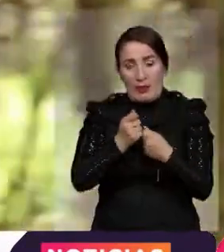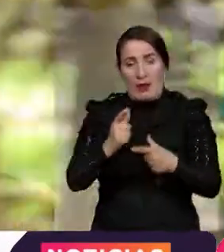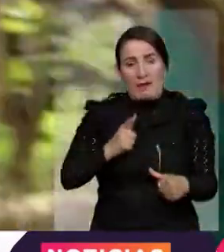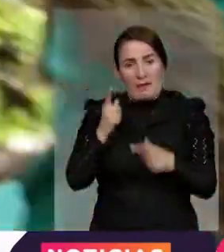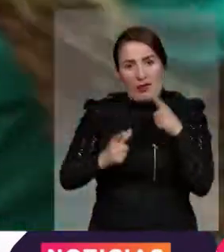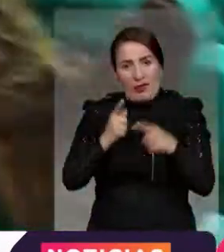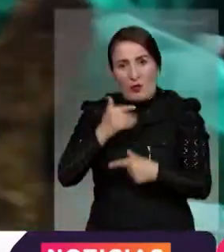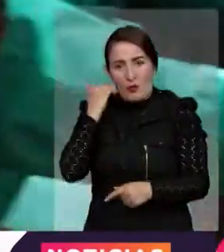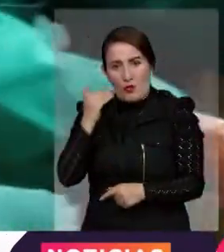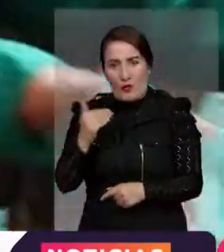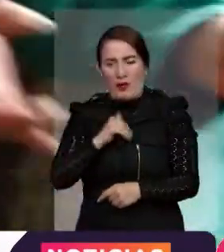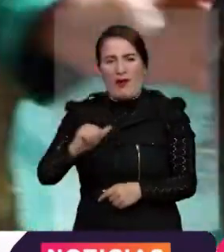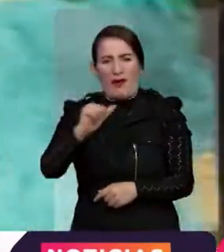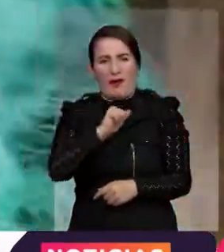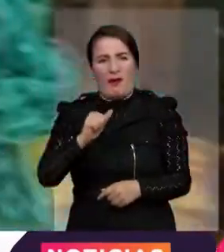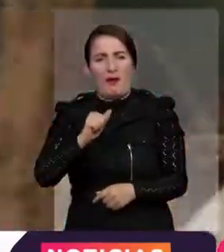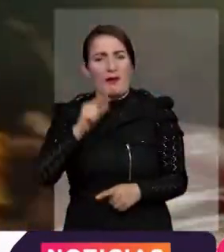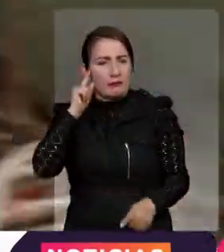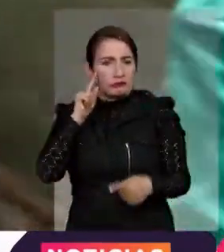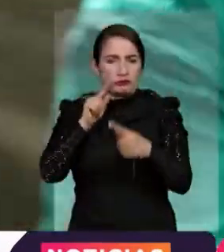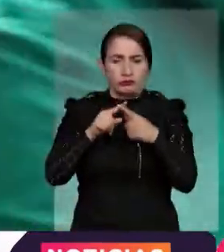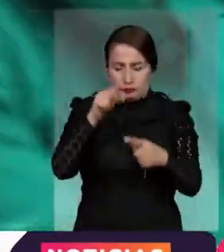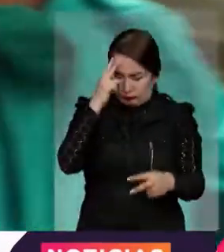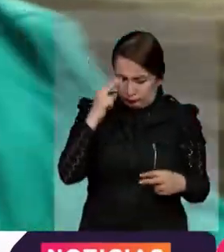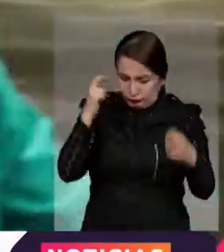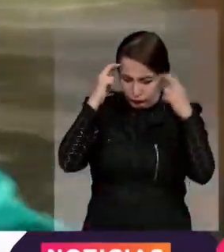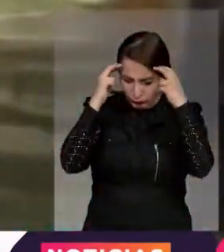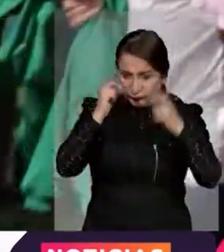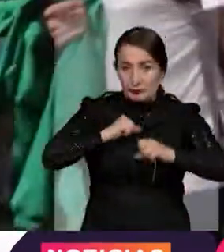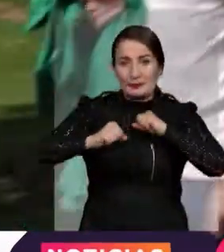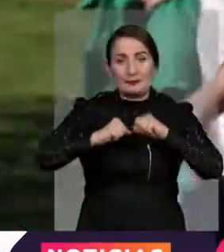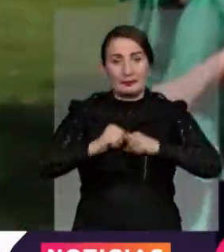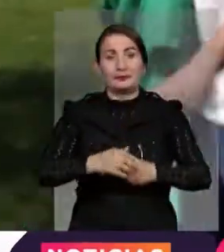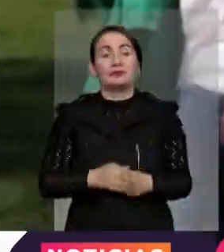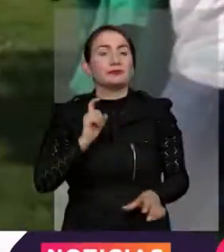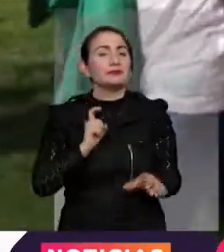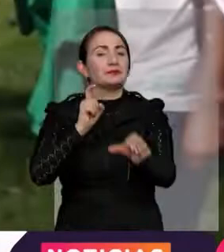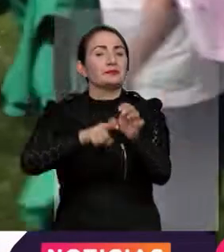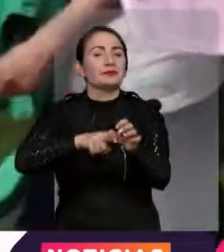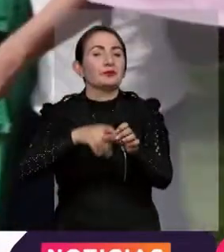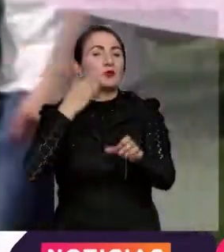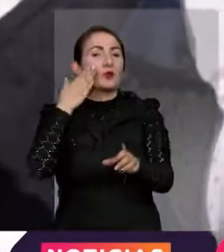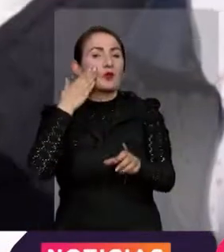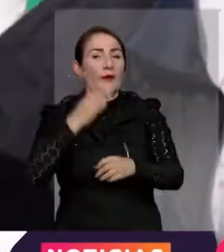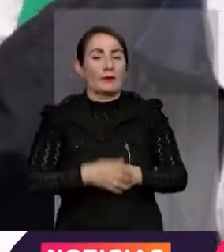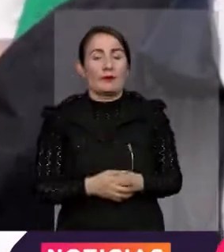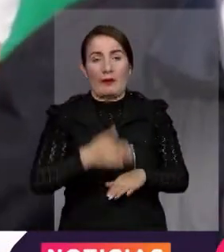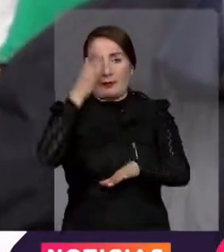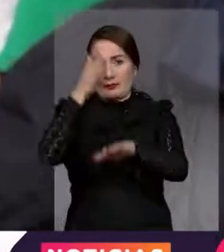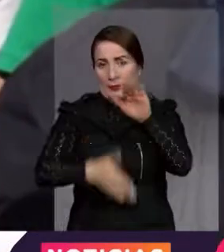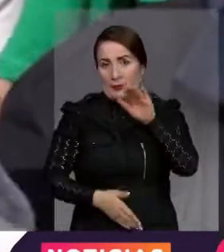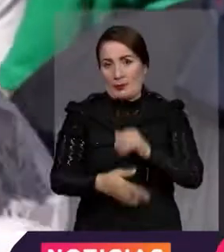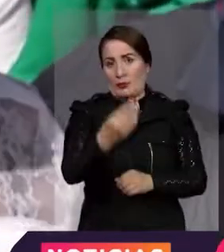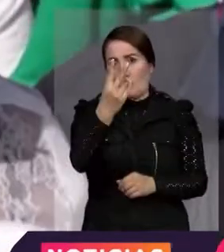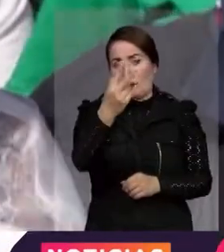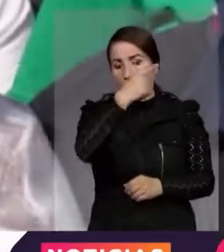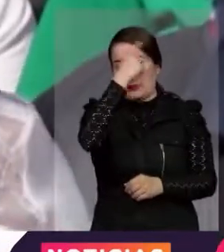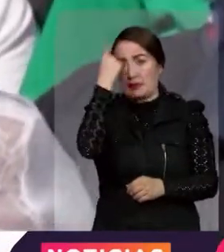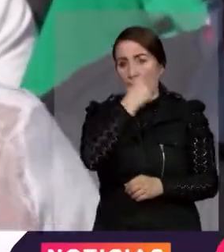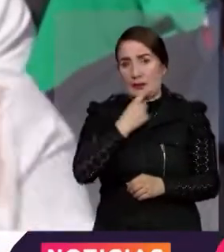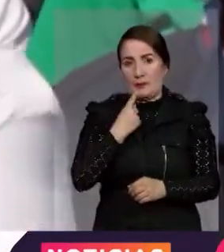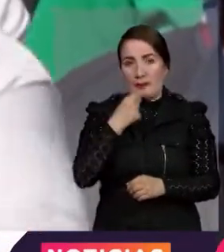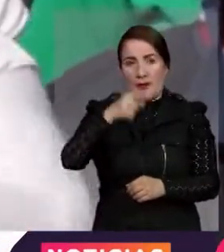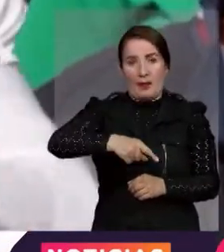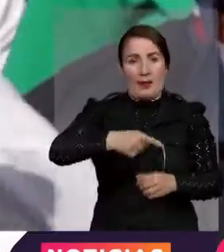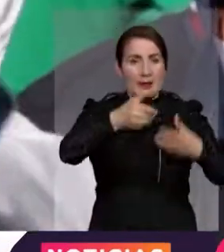emprendedoras capitalinas para que apliquen los conocimientos adquiridos. Las inscripciones se podrán realizar hasta este 2 de septiembre en